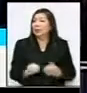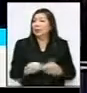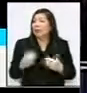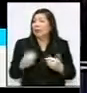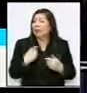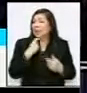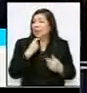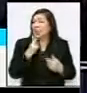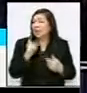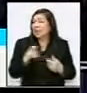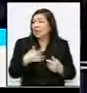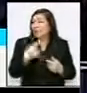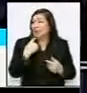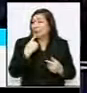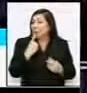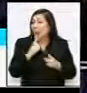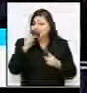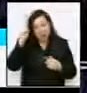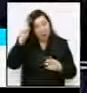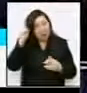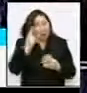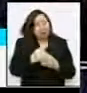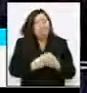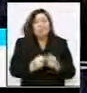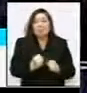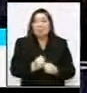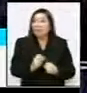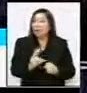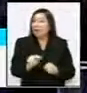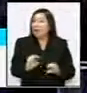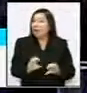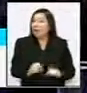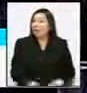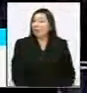Ya no tiene sentido plantear la cuestión de confianza, pero no lo ha hecho.